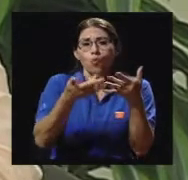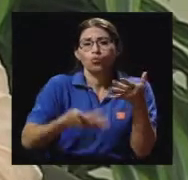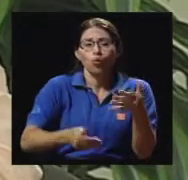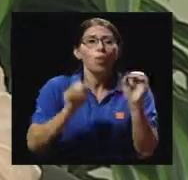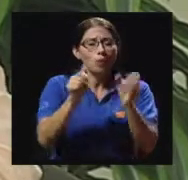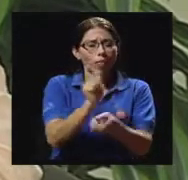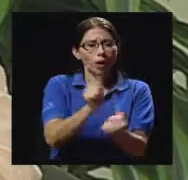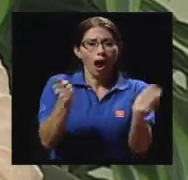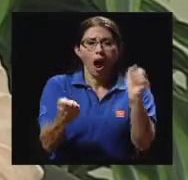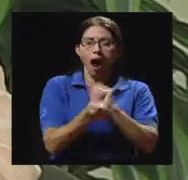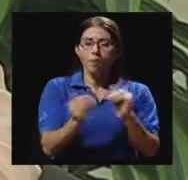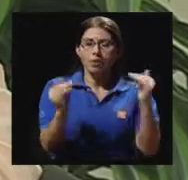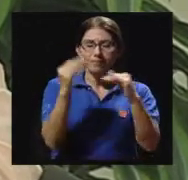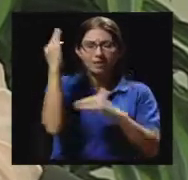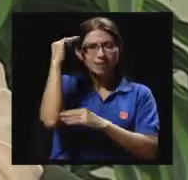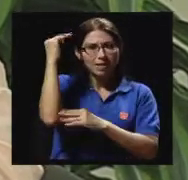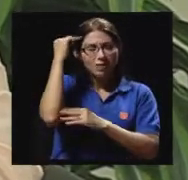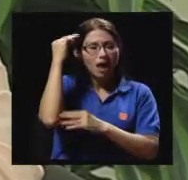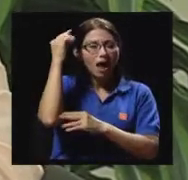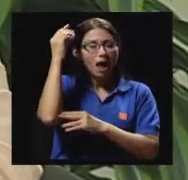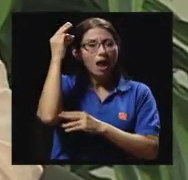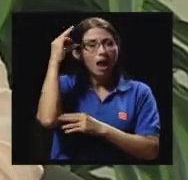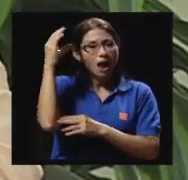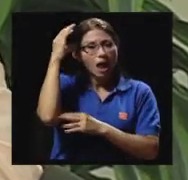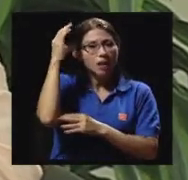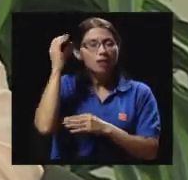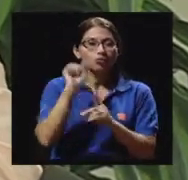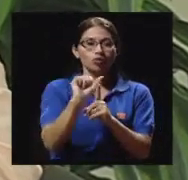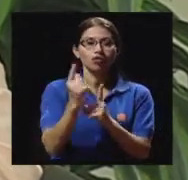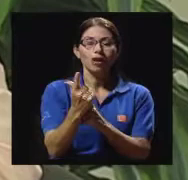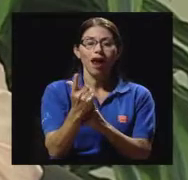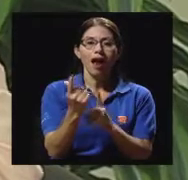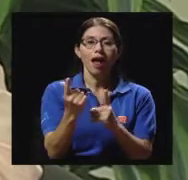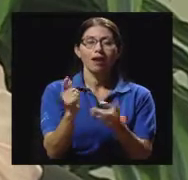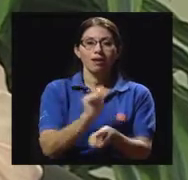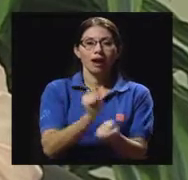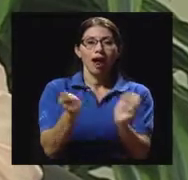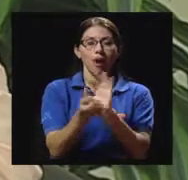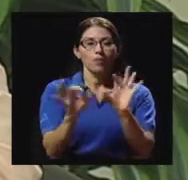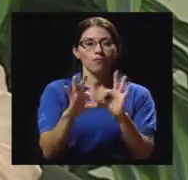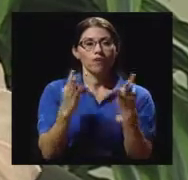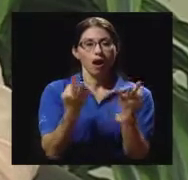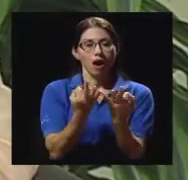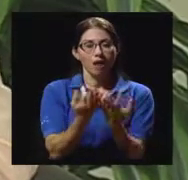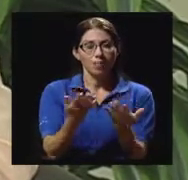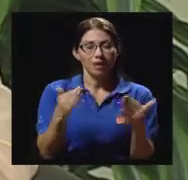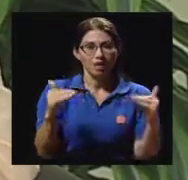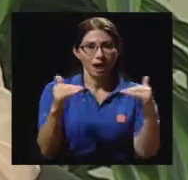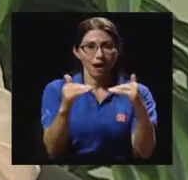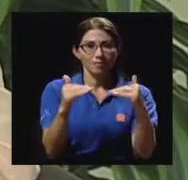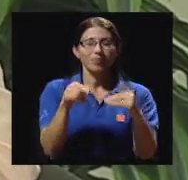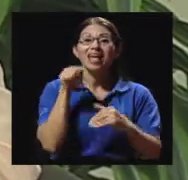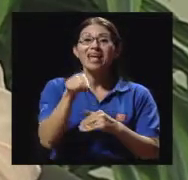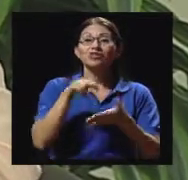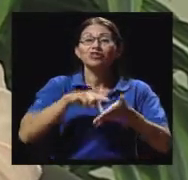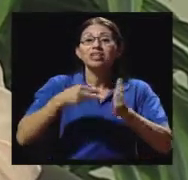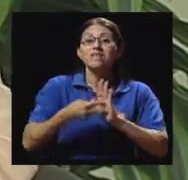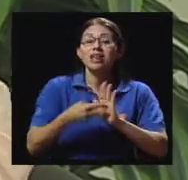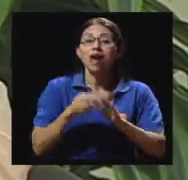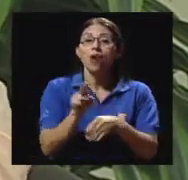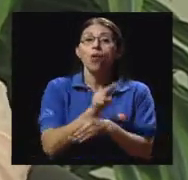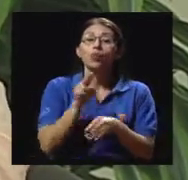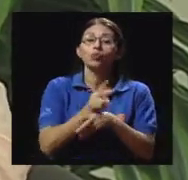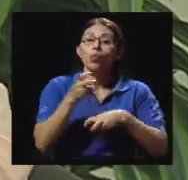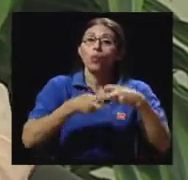nivel cerebral, a nivel social, a nivel familiar, que es lo que produce lo que se llama consumo problemático y